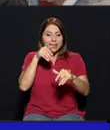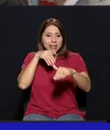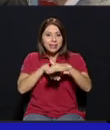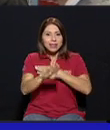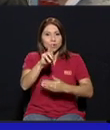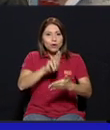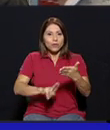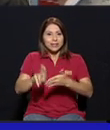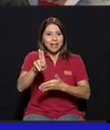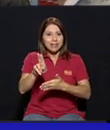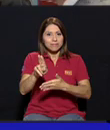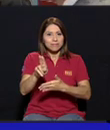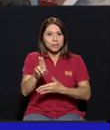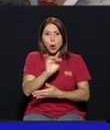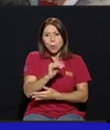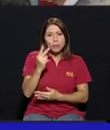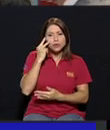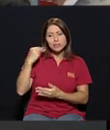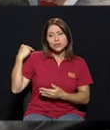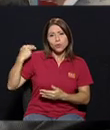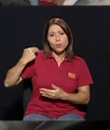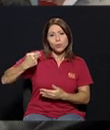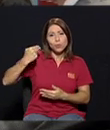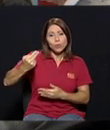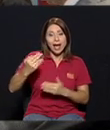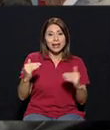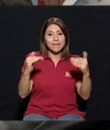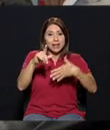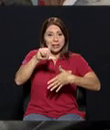de la universidad, que, como hemos visto históricamente, tanto